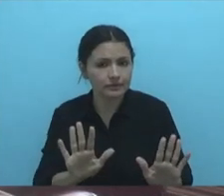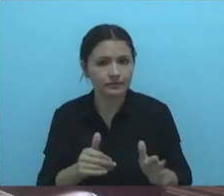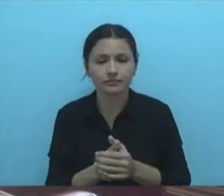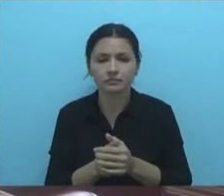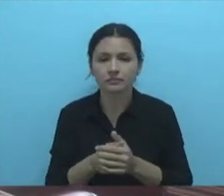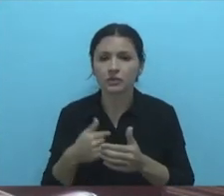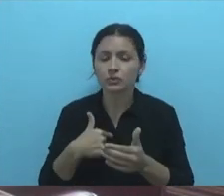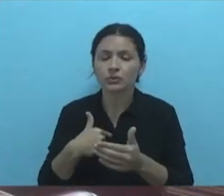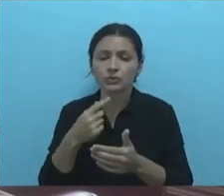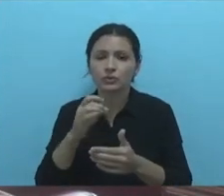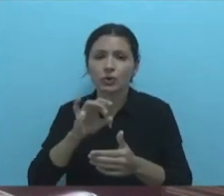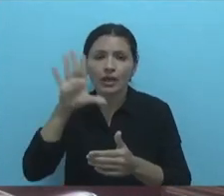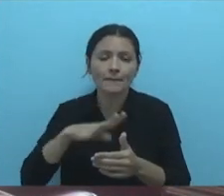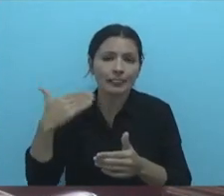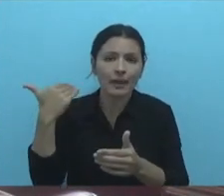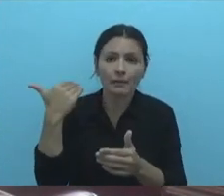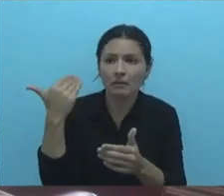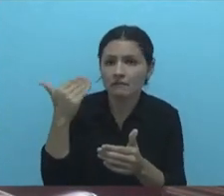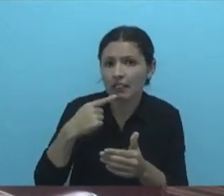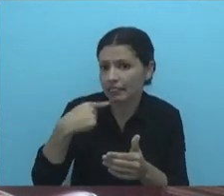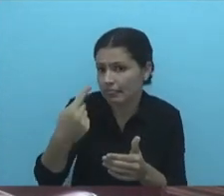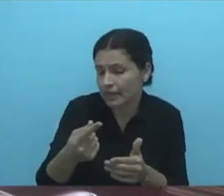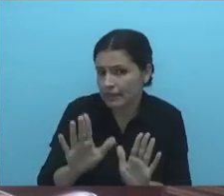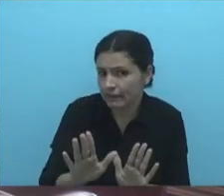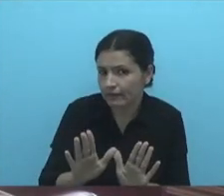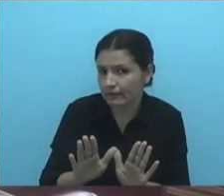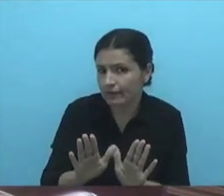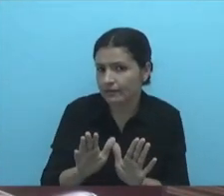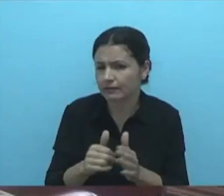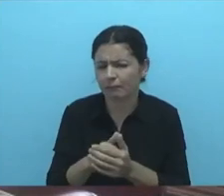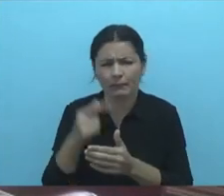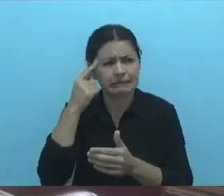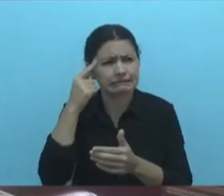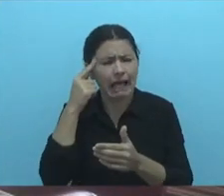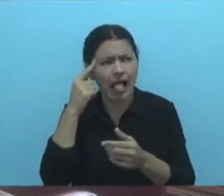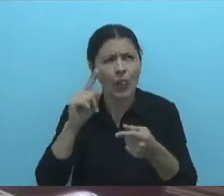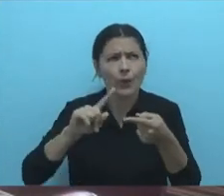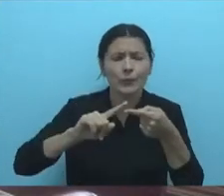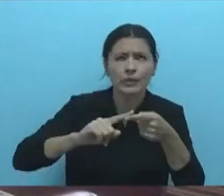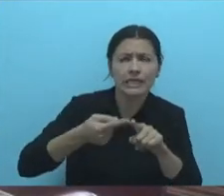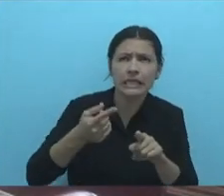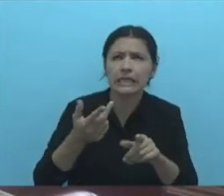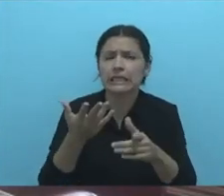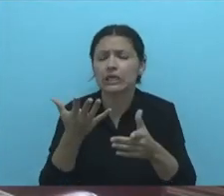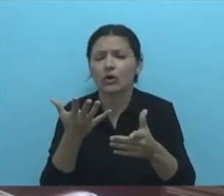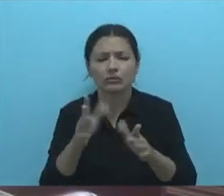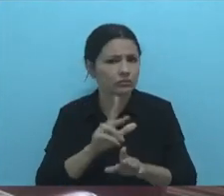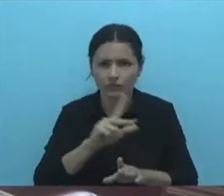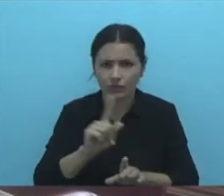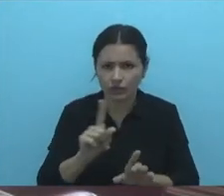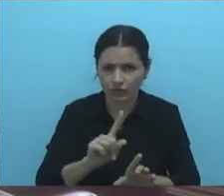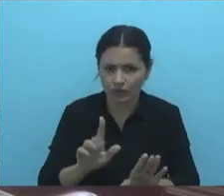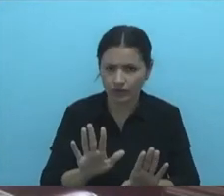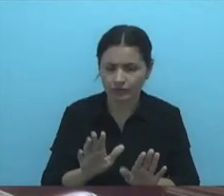planteamos la cuestión quiero ser yo no estoy especulando políticamente Porque muchos piensan que